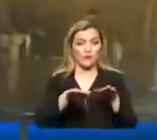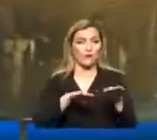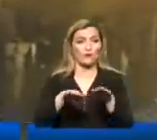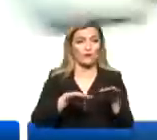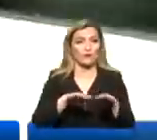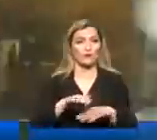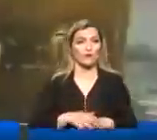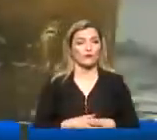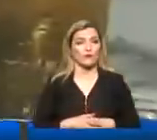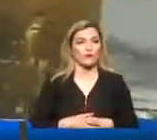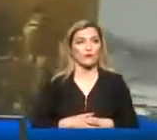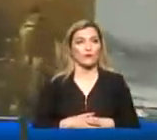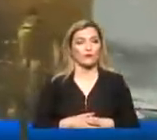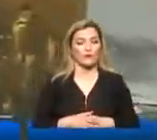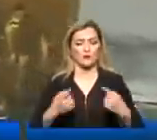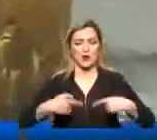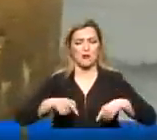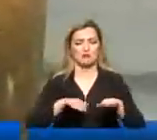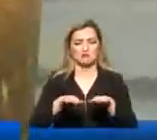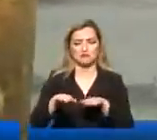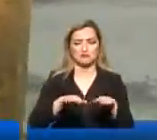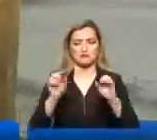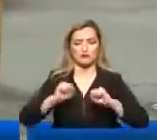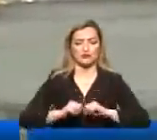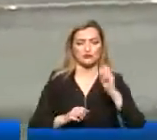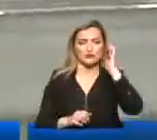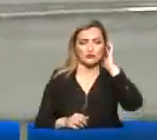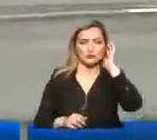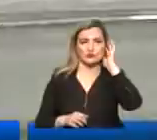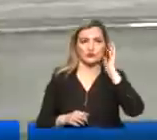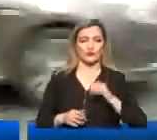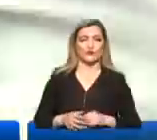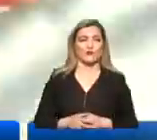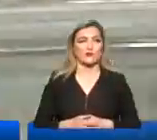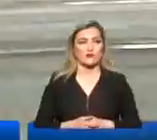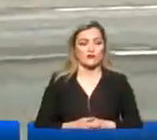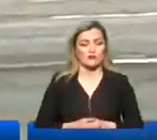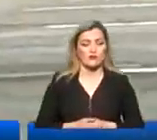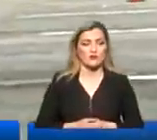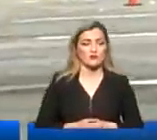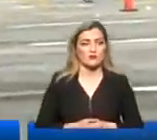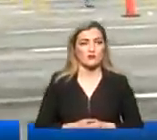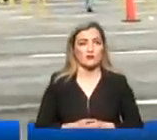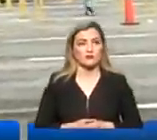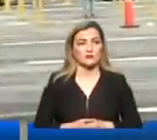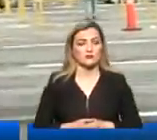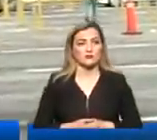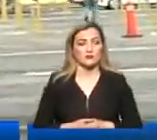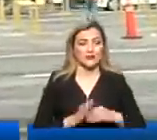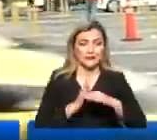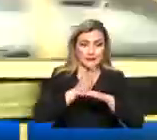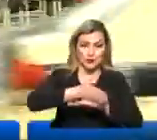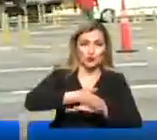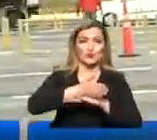de las vías con peaje. Pueden ya circular una vez que se registren en esta página web. Luego de